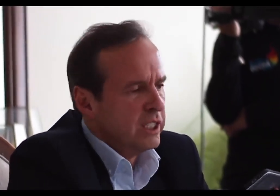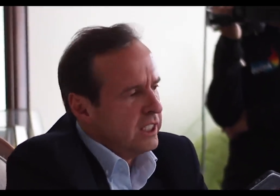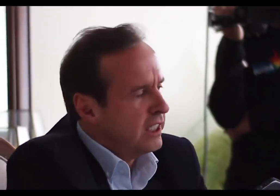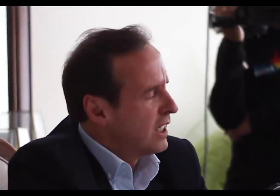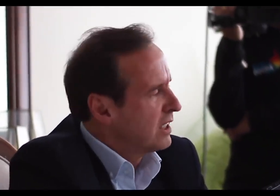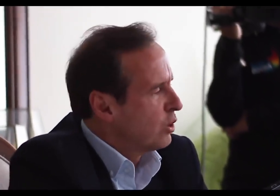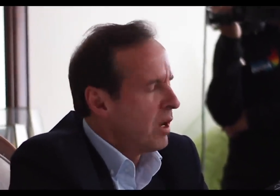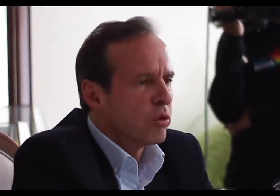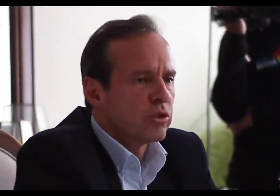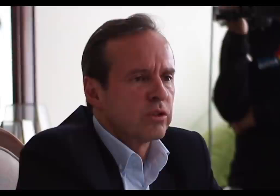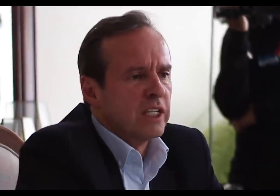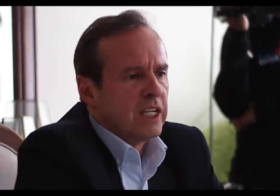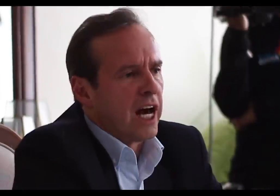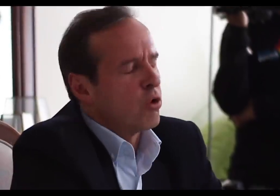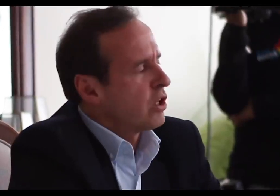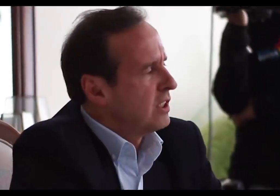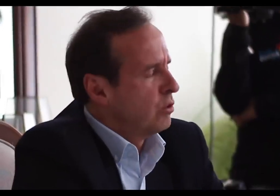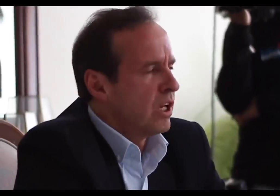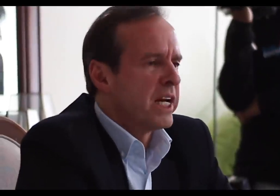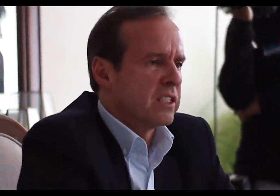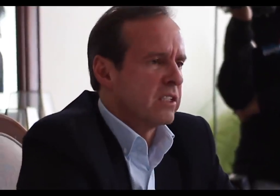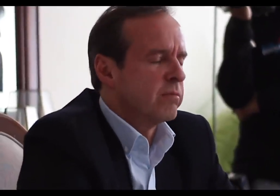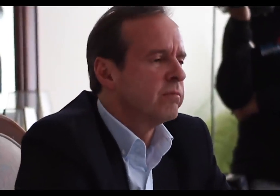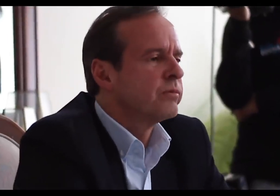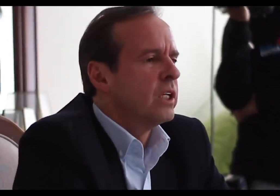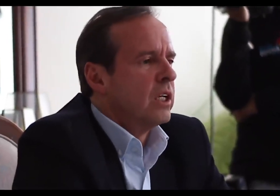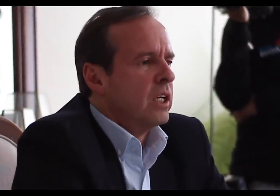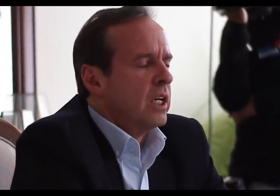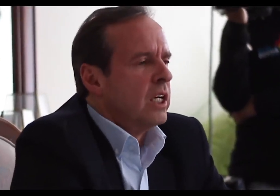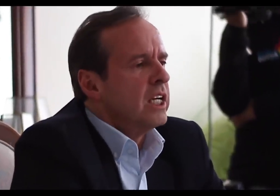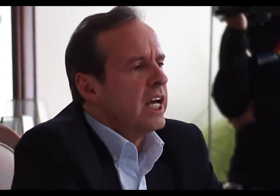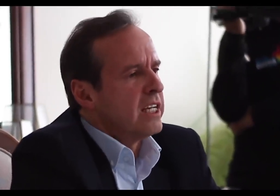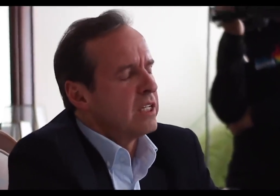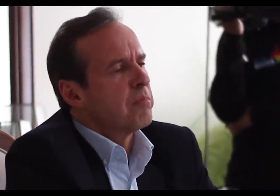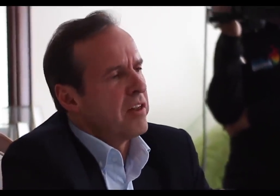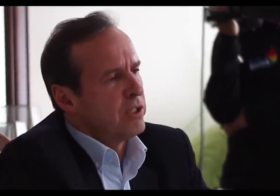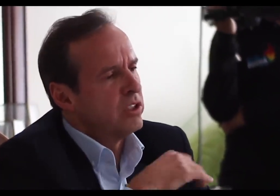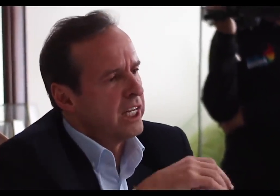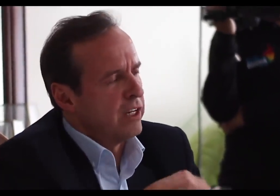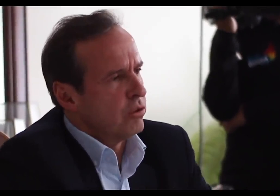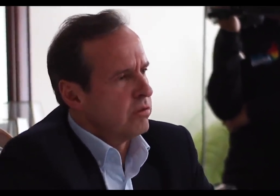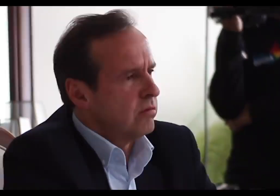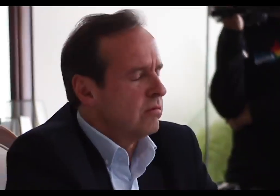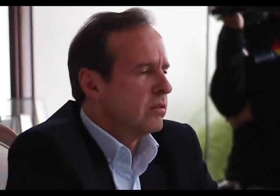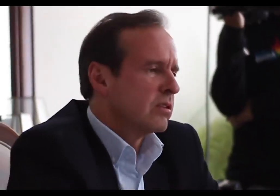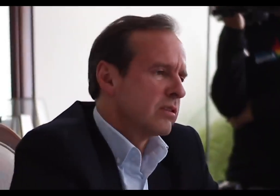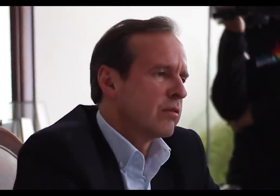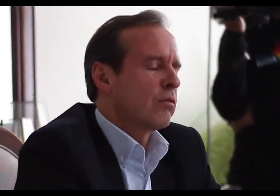pequeñitos y crees que nos vamos a correr de tus amenazas. Y eres el padrino de